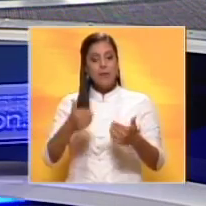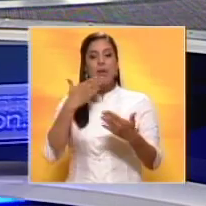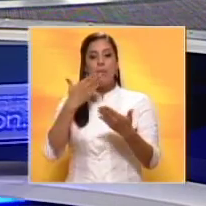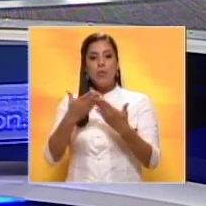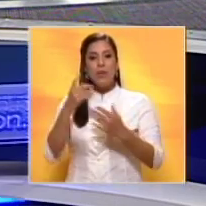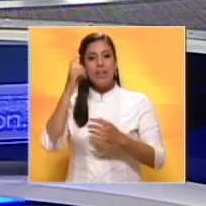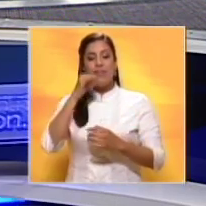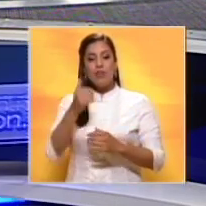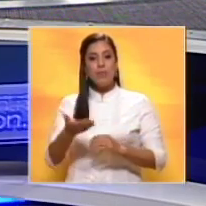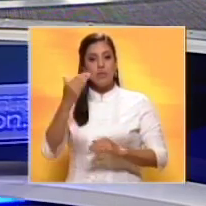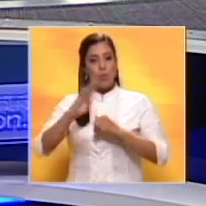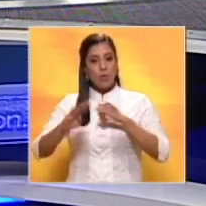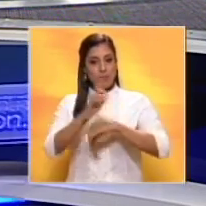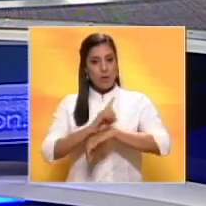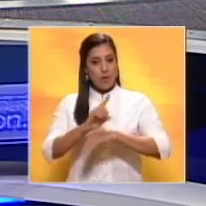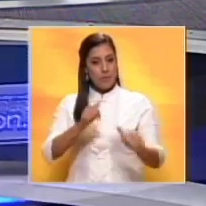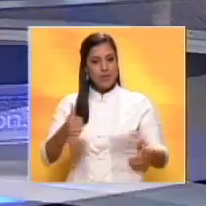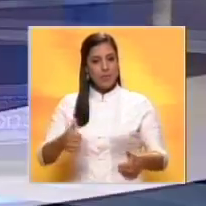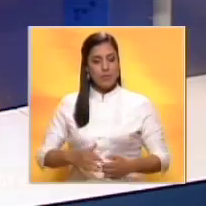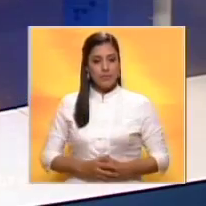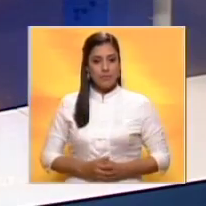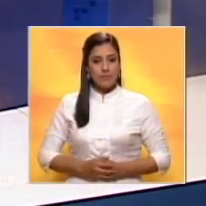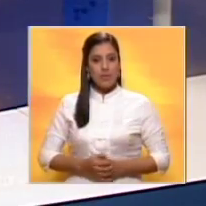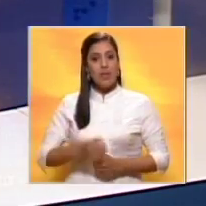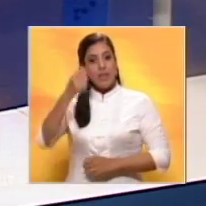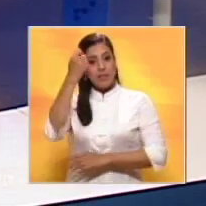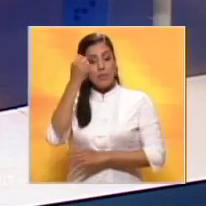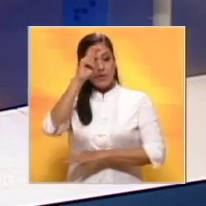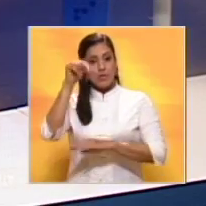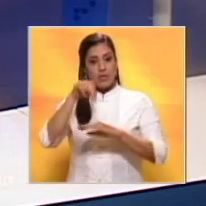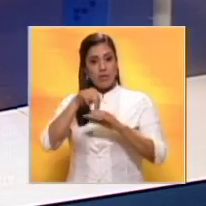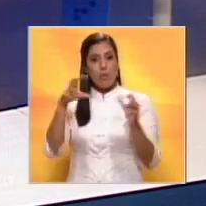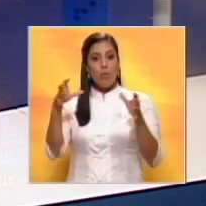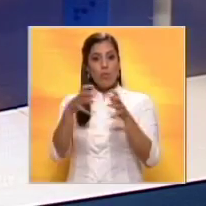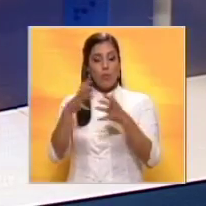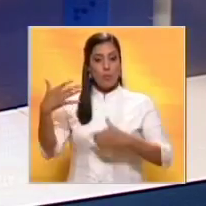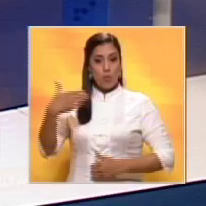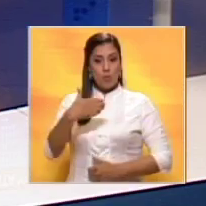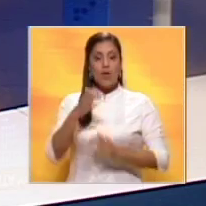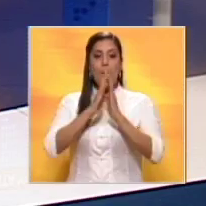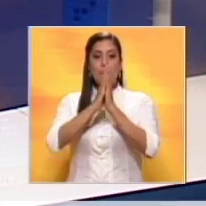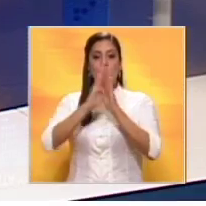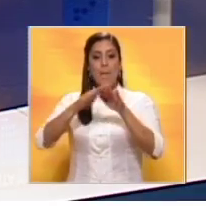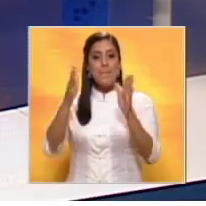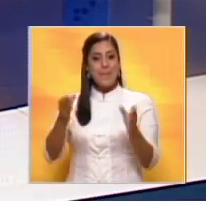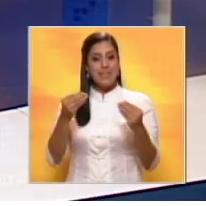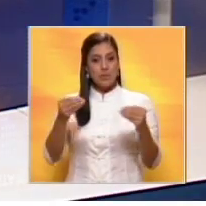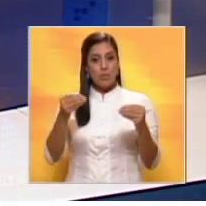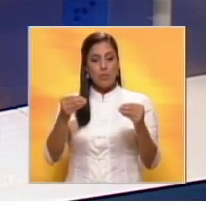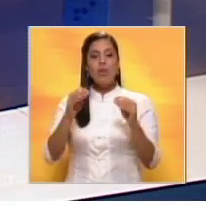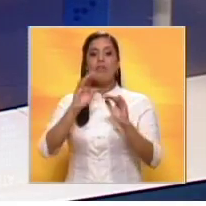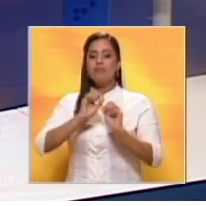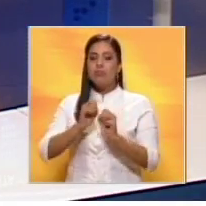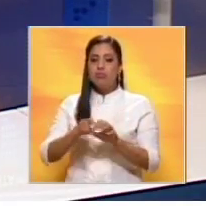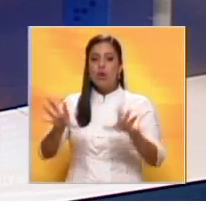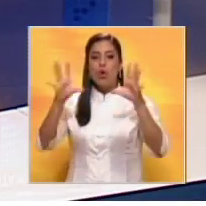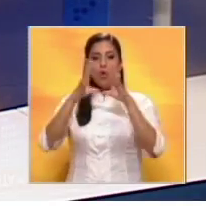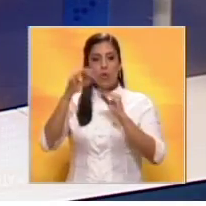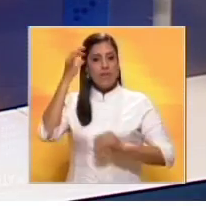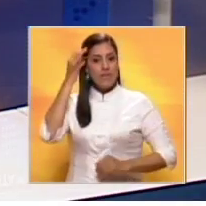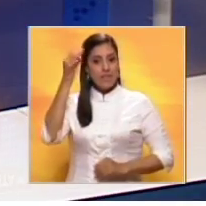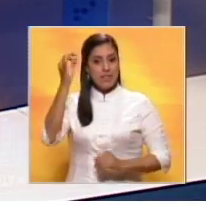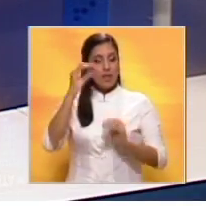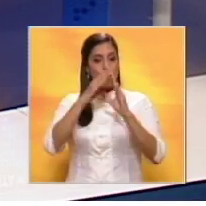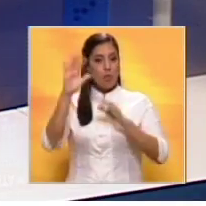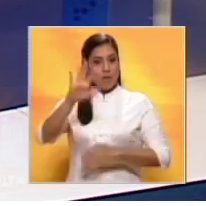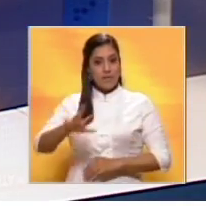es noticia en las últimas horas. Comenzamos. Diputados a la Asamblea Nacional por la Unidad pidieron al Ministerio Público que despliegue a fiscales